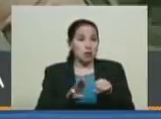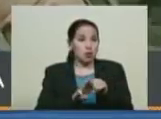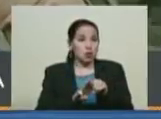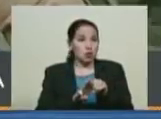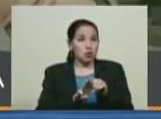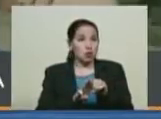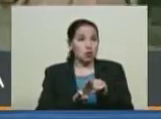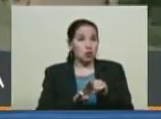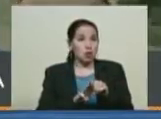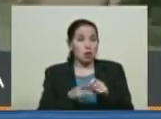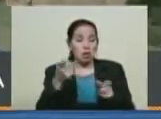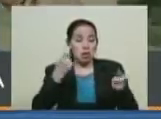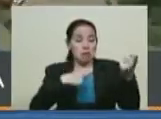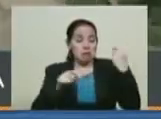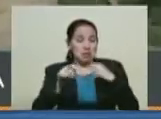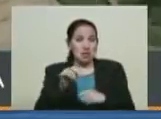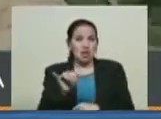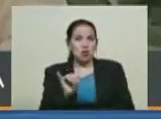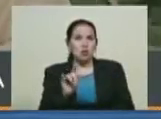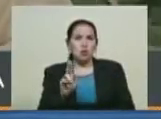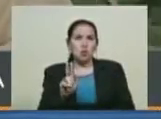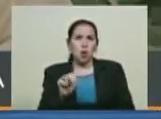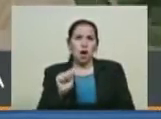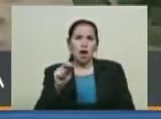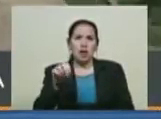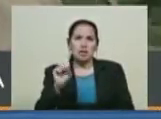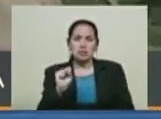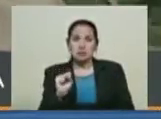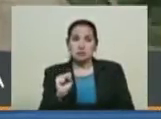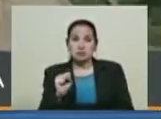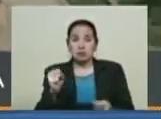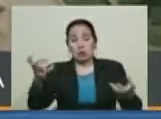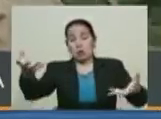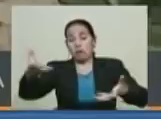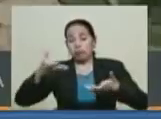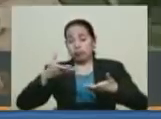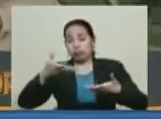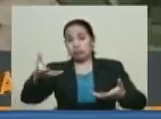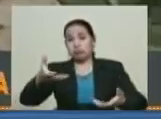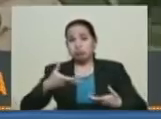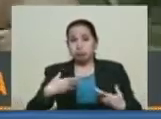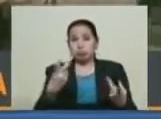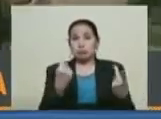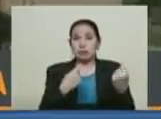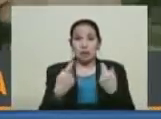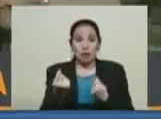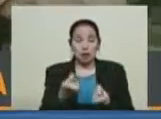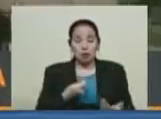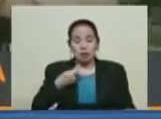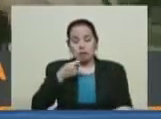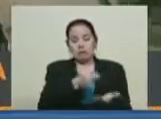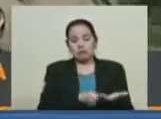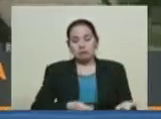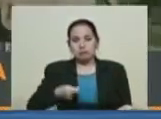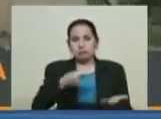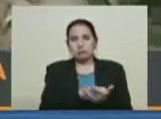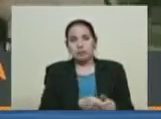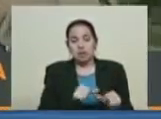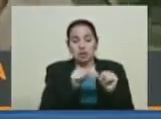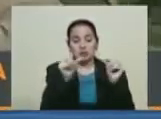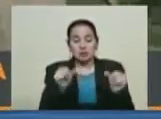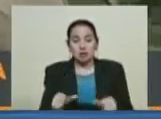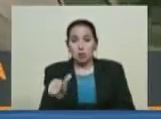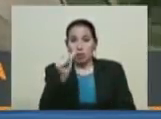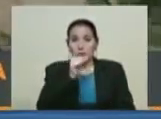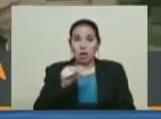Las podemos vender en yuanes. Y todos esos recursos nos sirven para invertir en el sistema de agua de